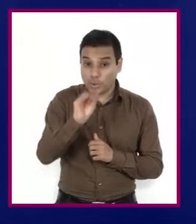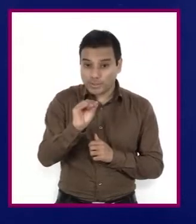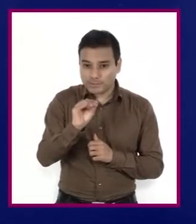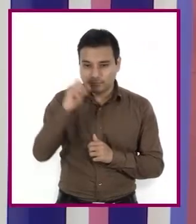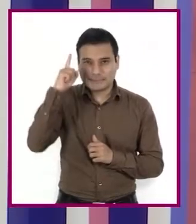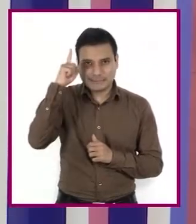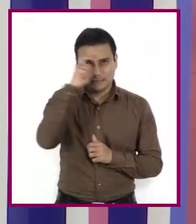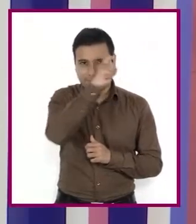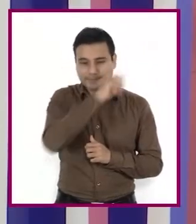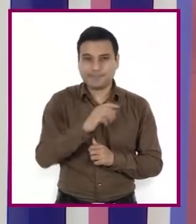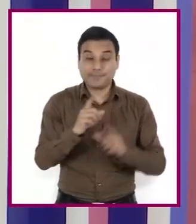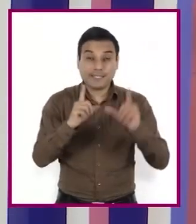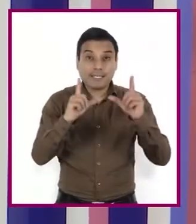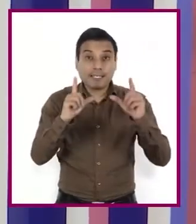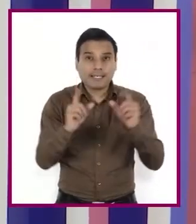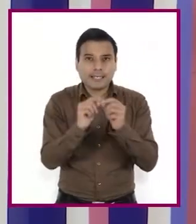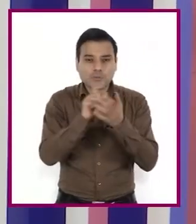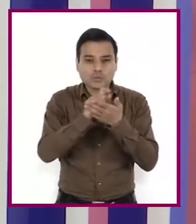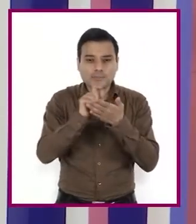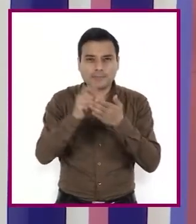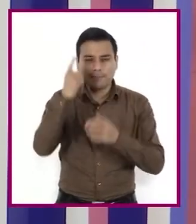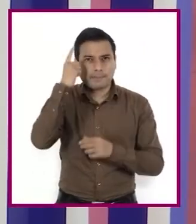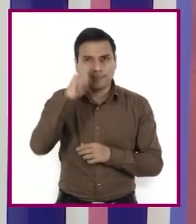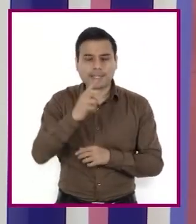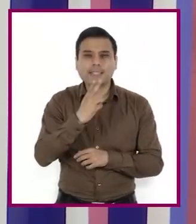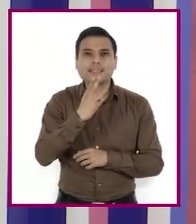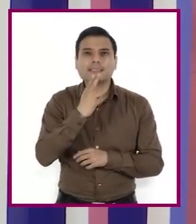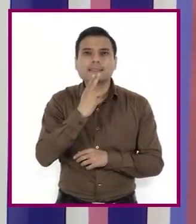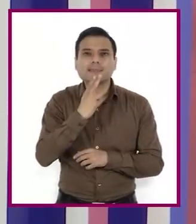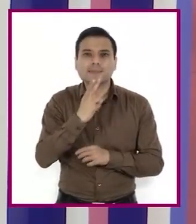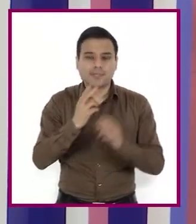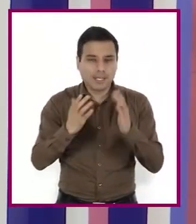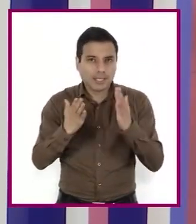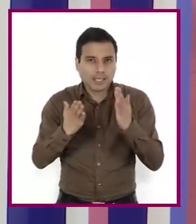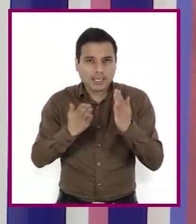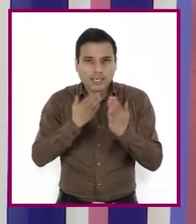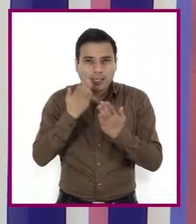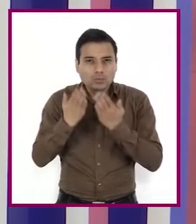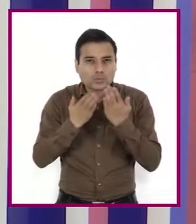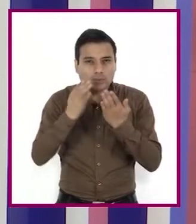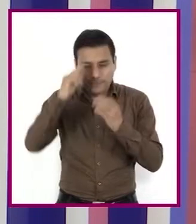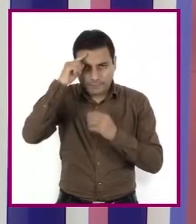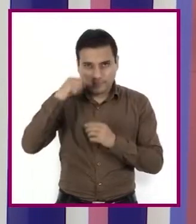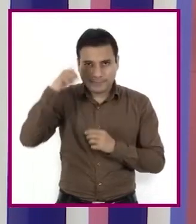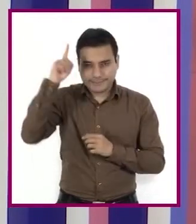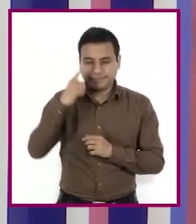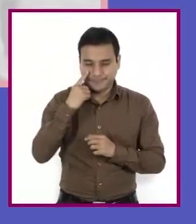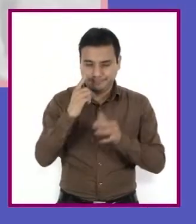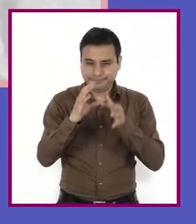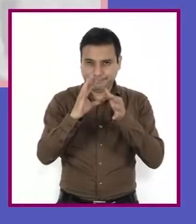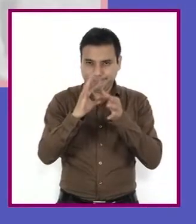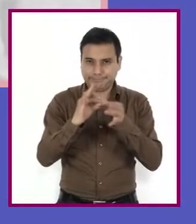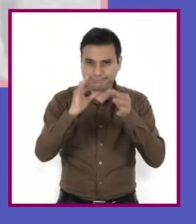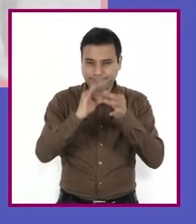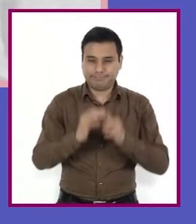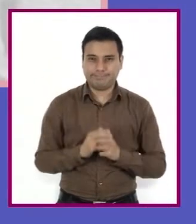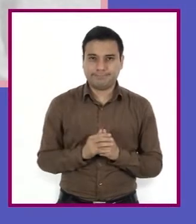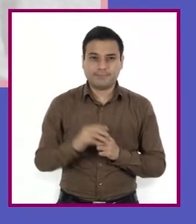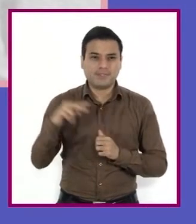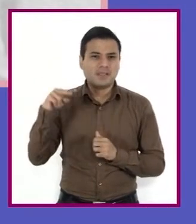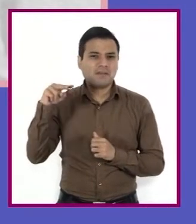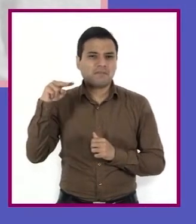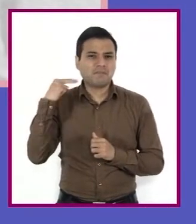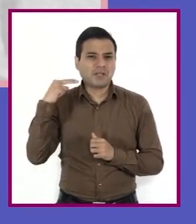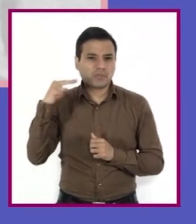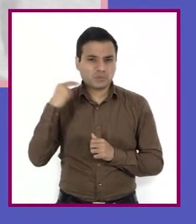de los resúmenes es generar practicidad para el manejo de textos. Sigamos con este ejemplo. En Veracruz es